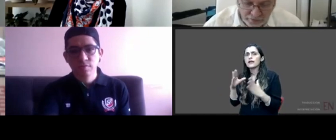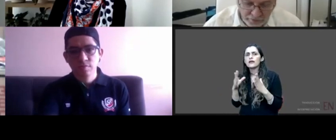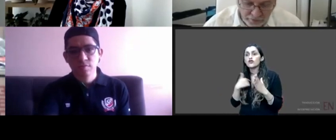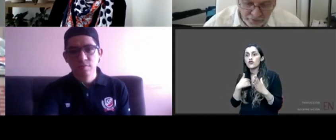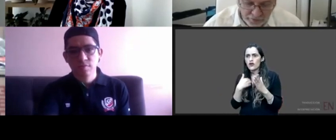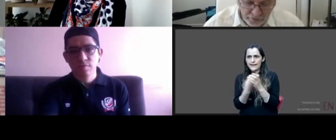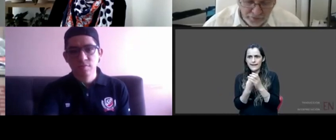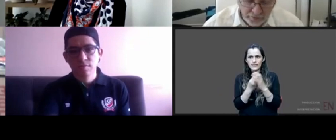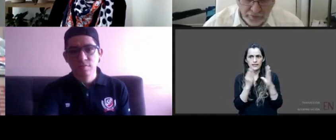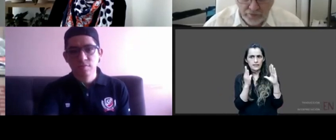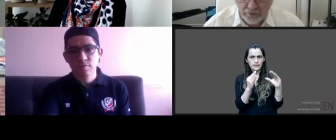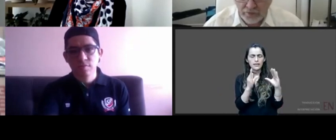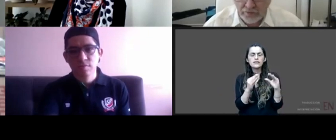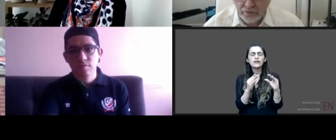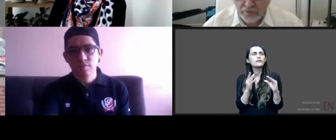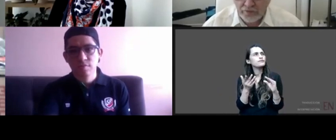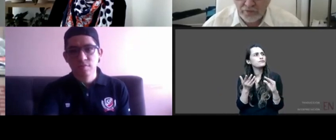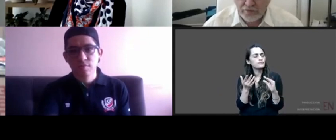dando clases